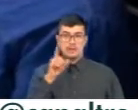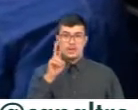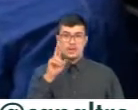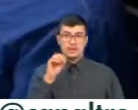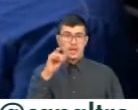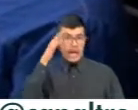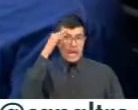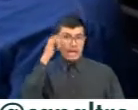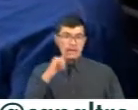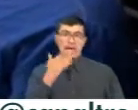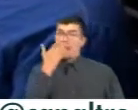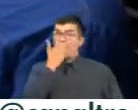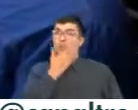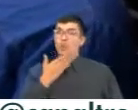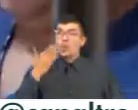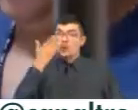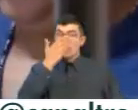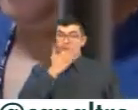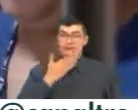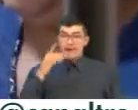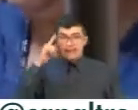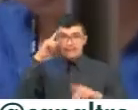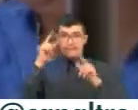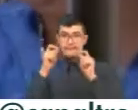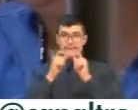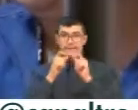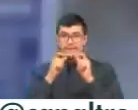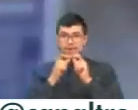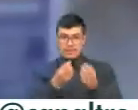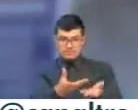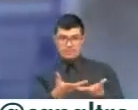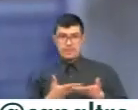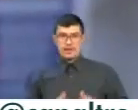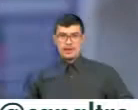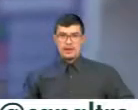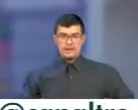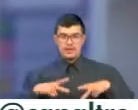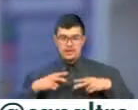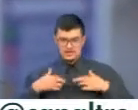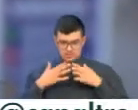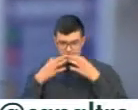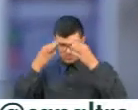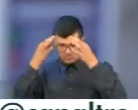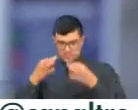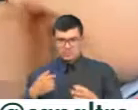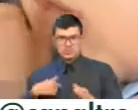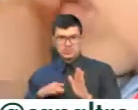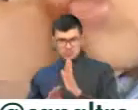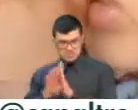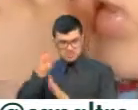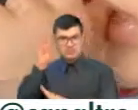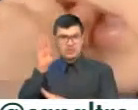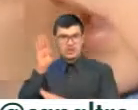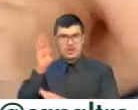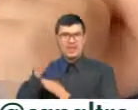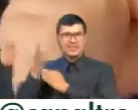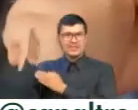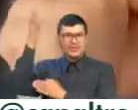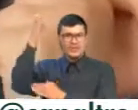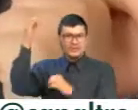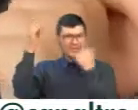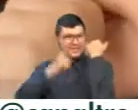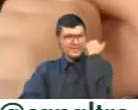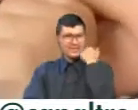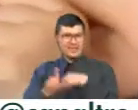de fe que le ha puesto la vida y que está segura de superar. Dios nunca castiga, Dios